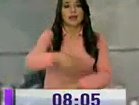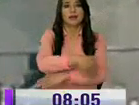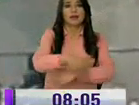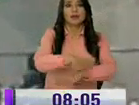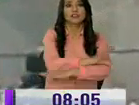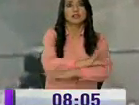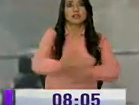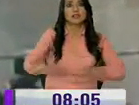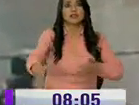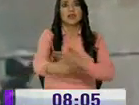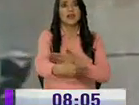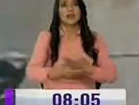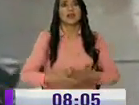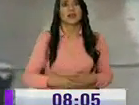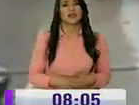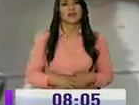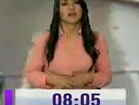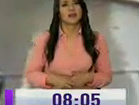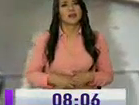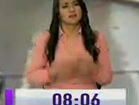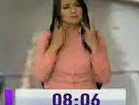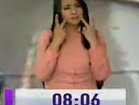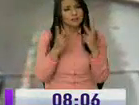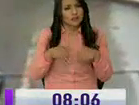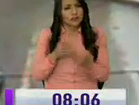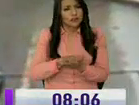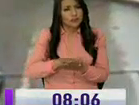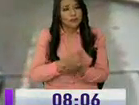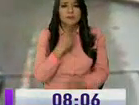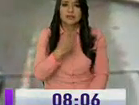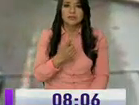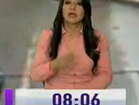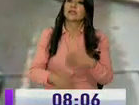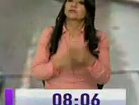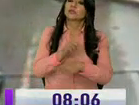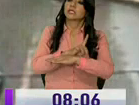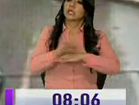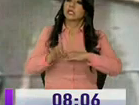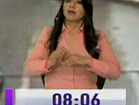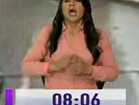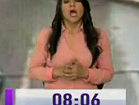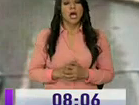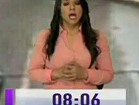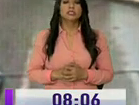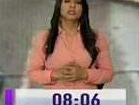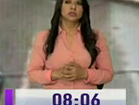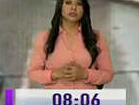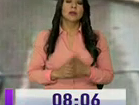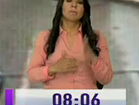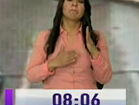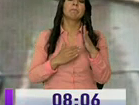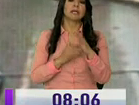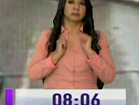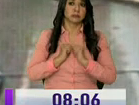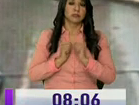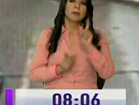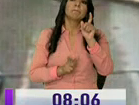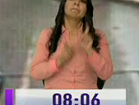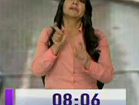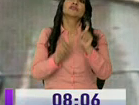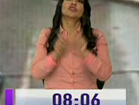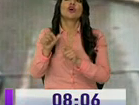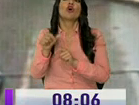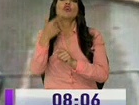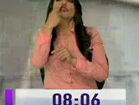señores taxistas, pero mírenlos. O sea, no me van a decir luego la directiva de los taxistas que fueron infiltrados y que nadie